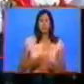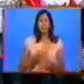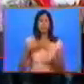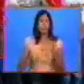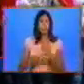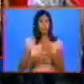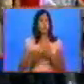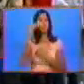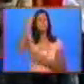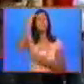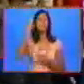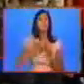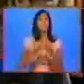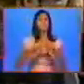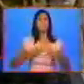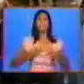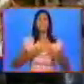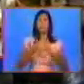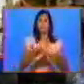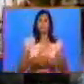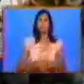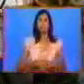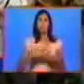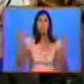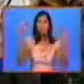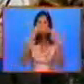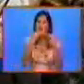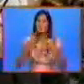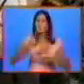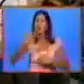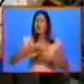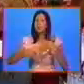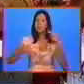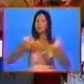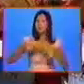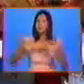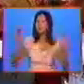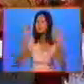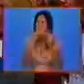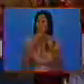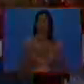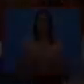vigencia de su pensamiento y la coherencia que tiene con los valores de la revolución bolivariana.